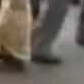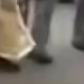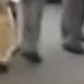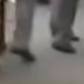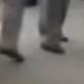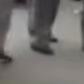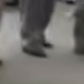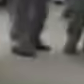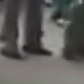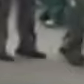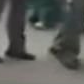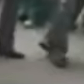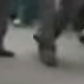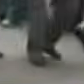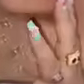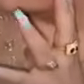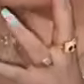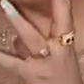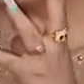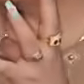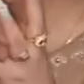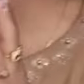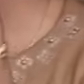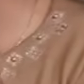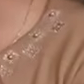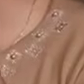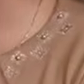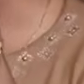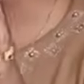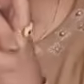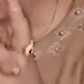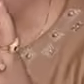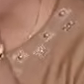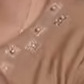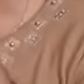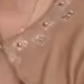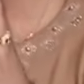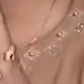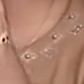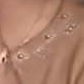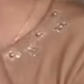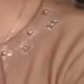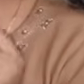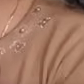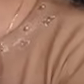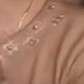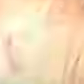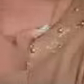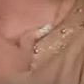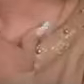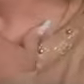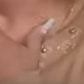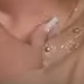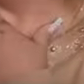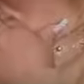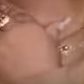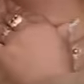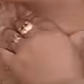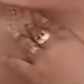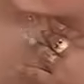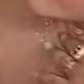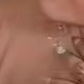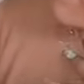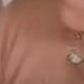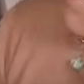mercados. A las mujeres, la tipo holandesa, estaba identificada una cholita o por... Eso